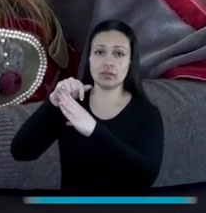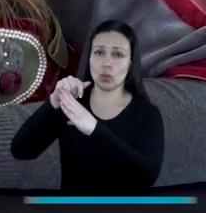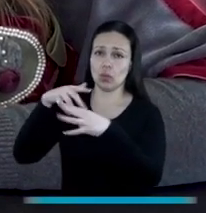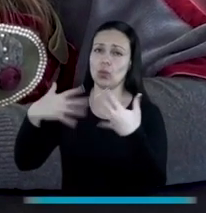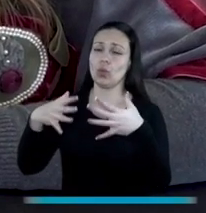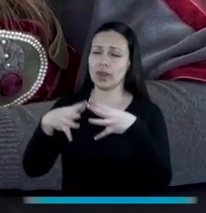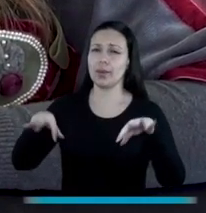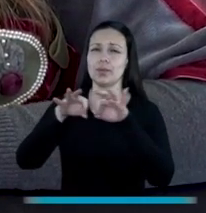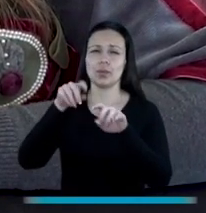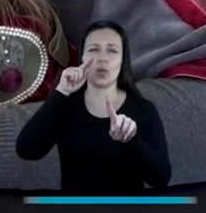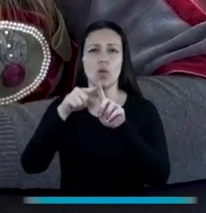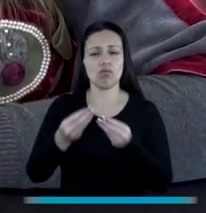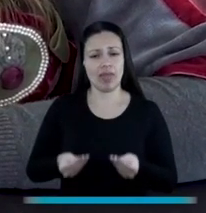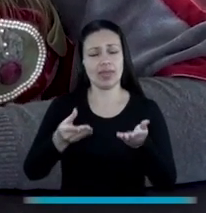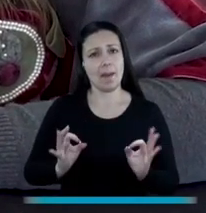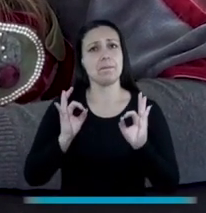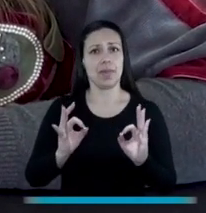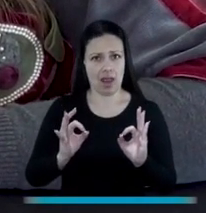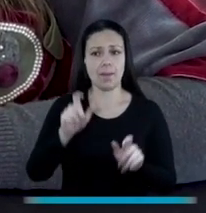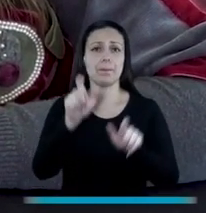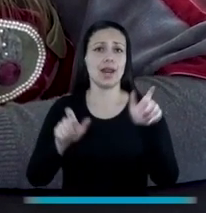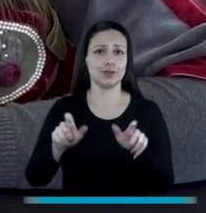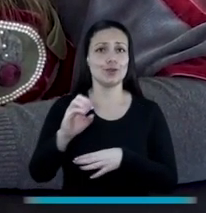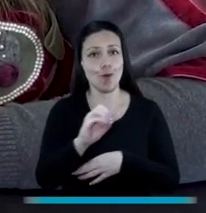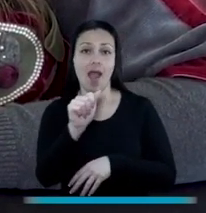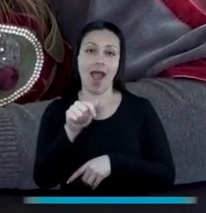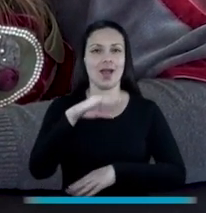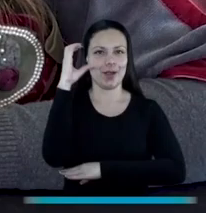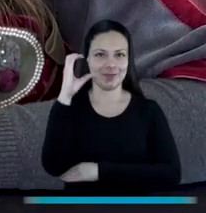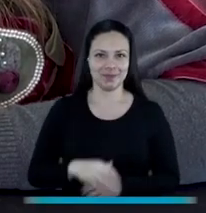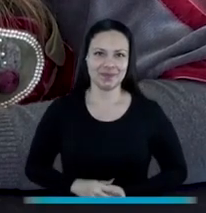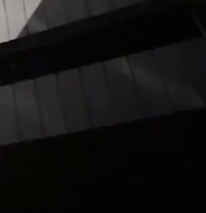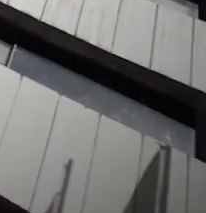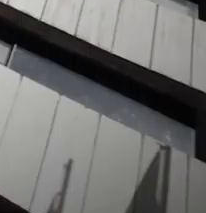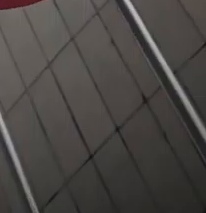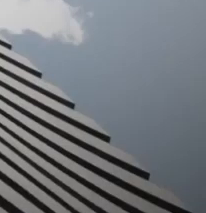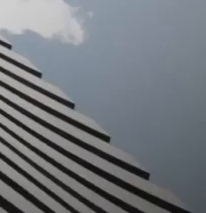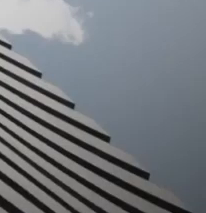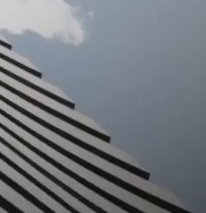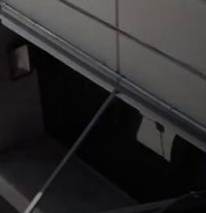La prevención es fundamental para la garantía de los derechos de todos los ciudadanos y ciudadanas del país.